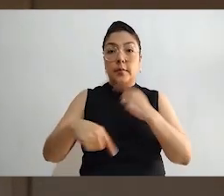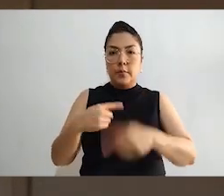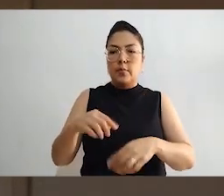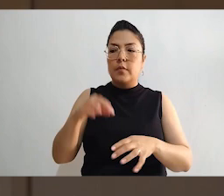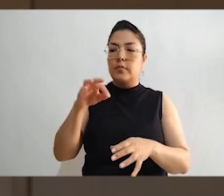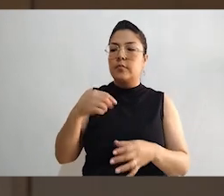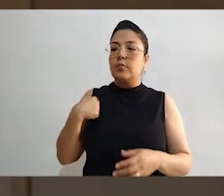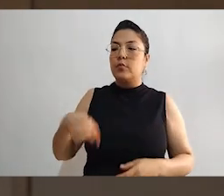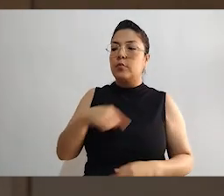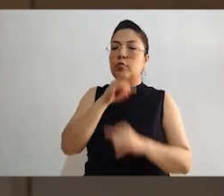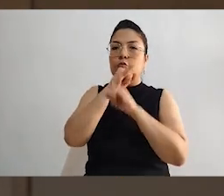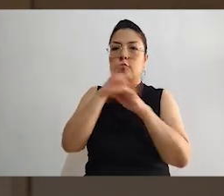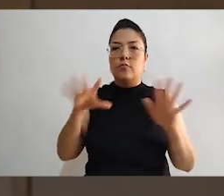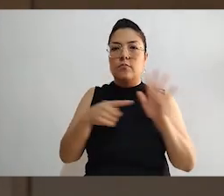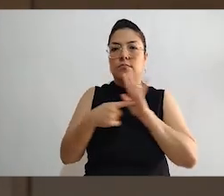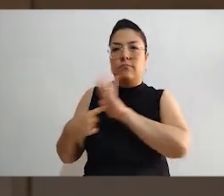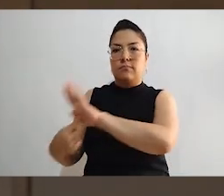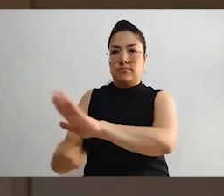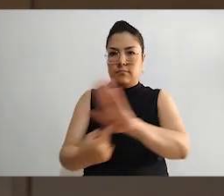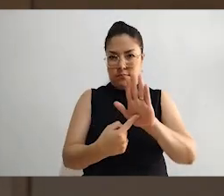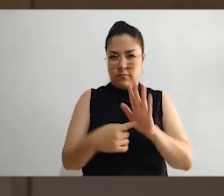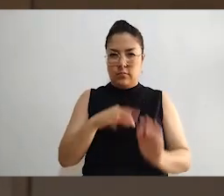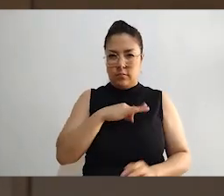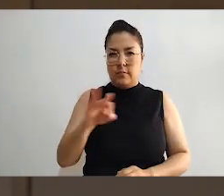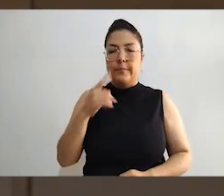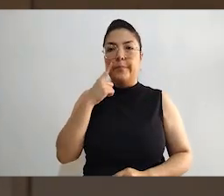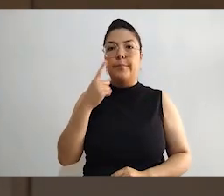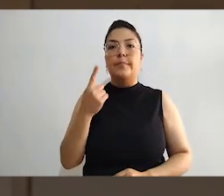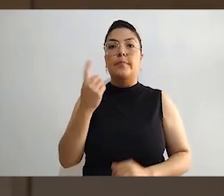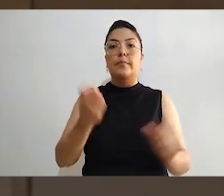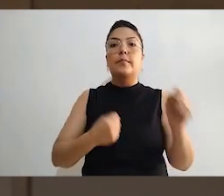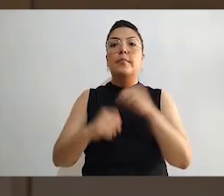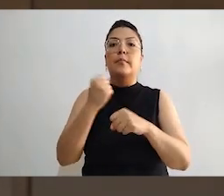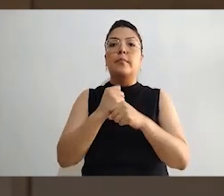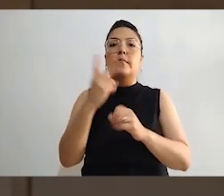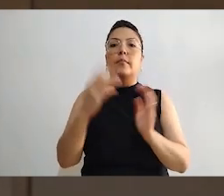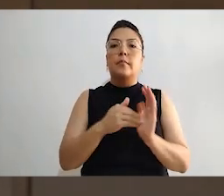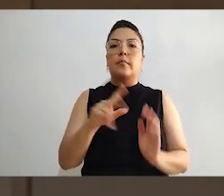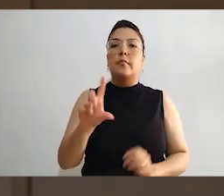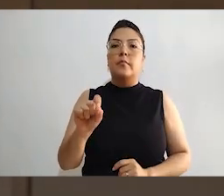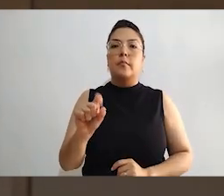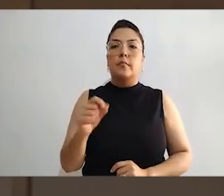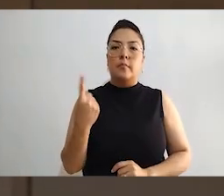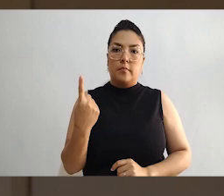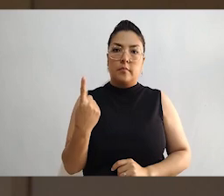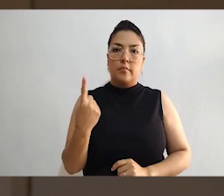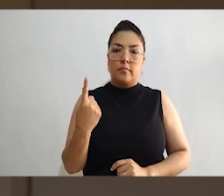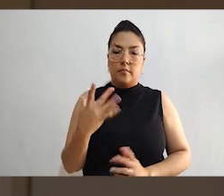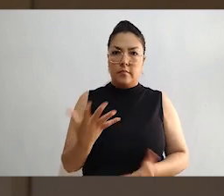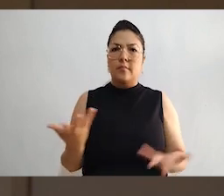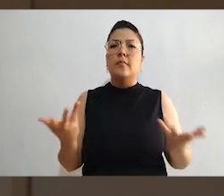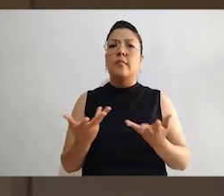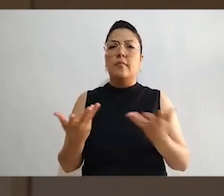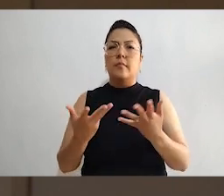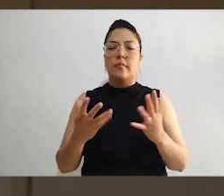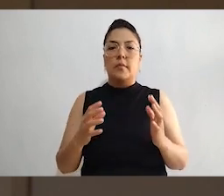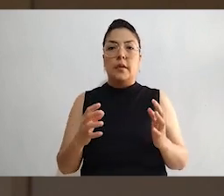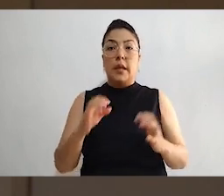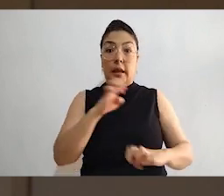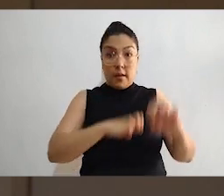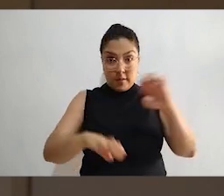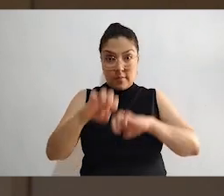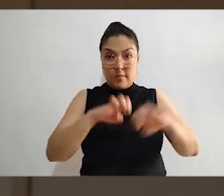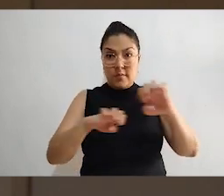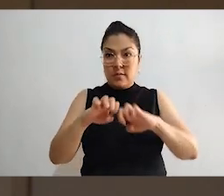razonado. Entonces la dirección hizo en el 2021 campañas, se acercó por ejemplo con empresarios, con los